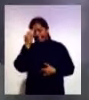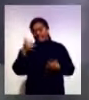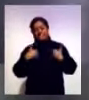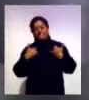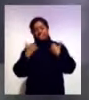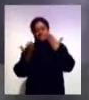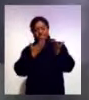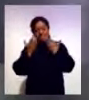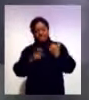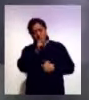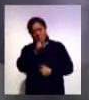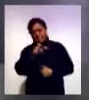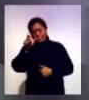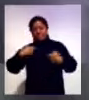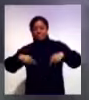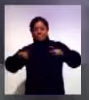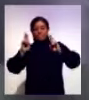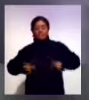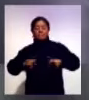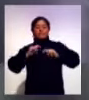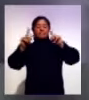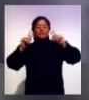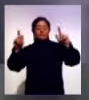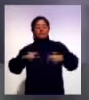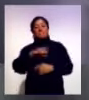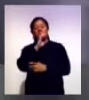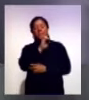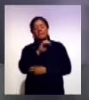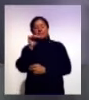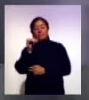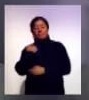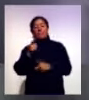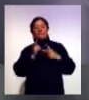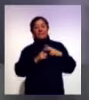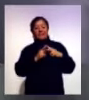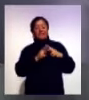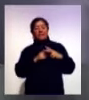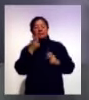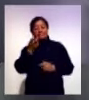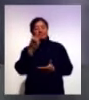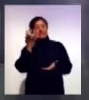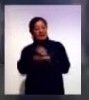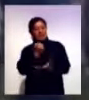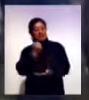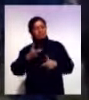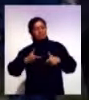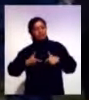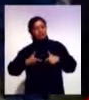que representaron a Tlaxcala en la Olimpiada Mexicana de Matemáticas y obtuvieron medallas.